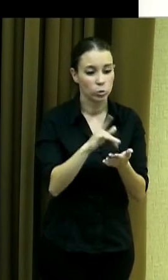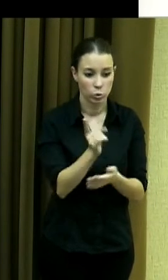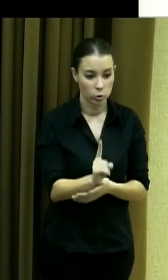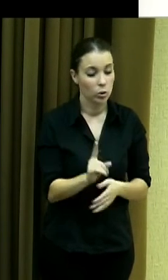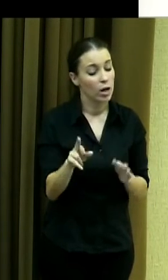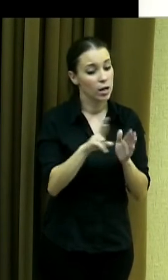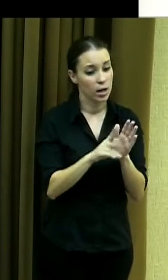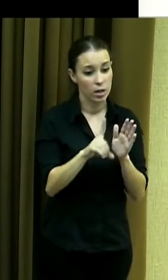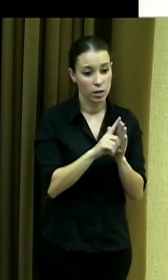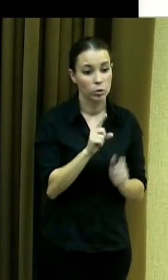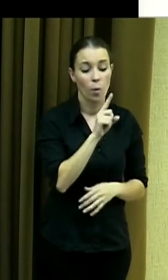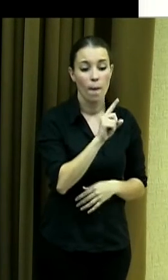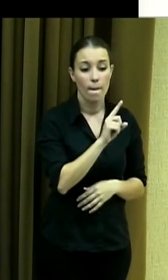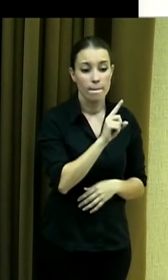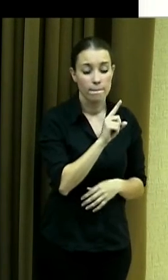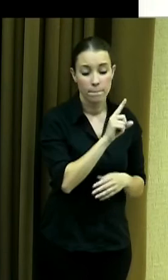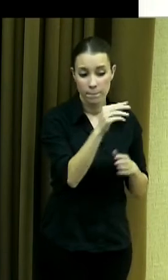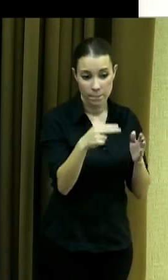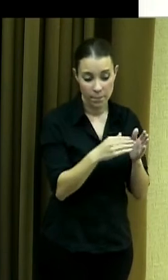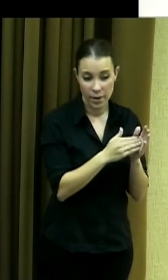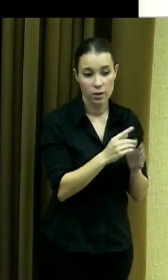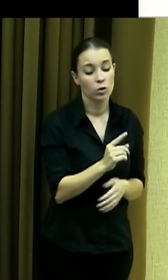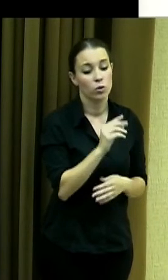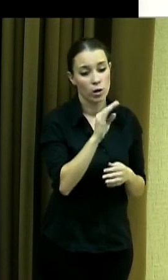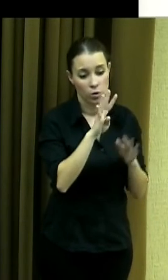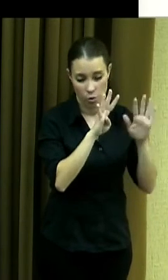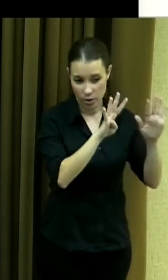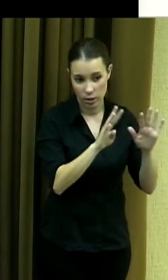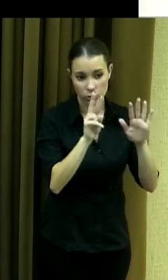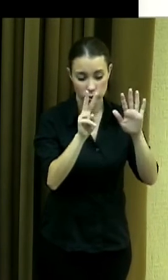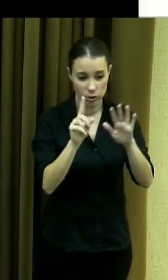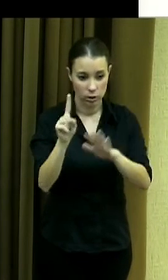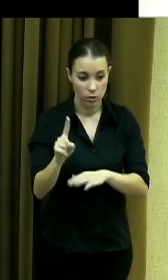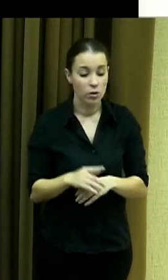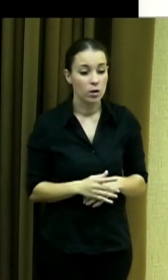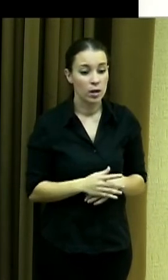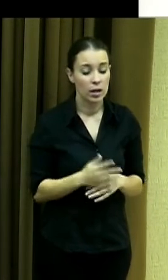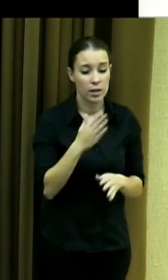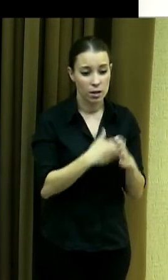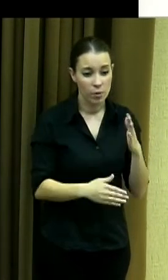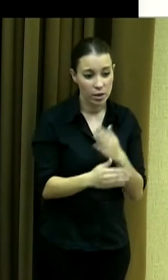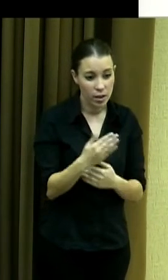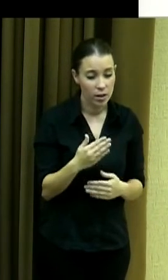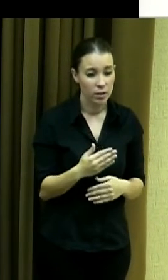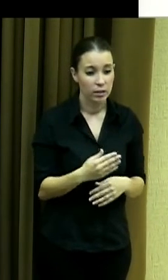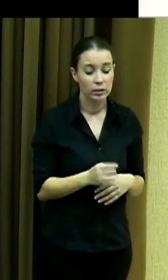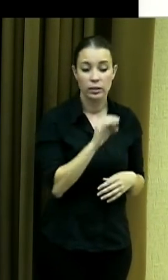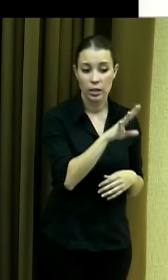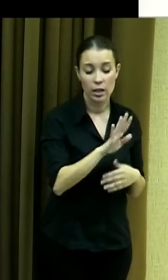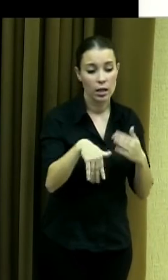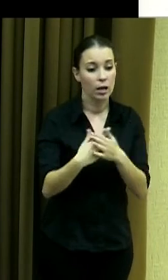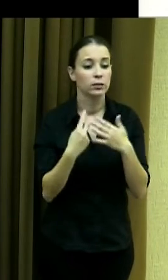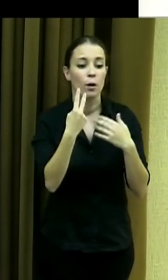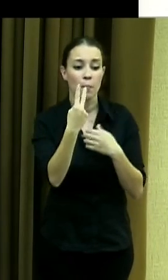de 1971, con la concepción diferente, este grado de discapacidad se encuentra entre 15 y